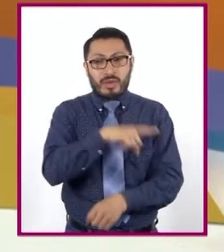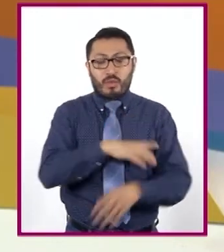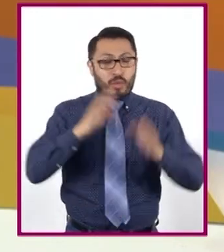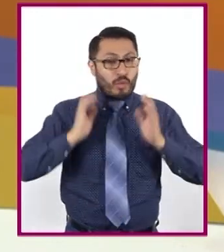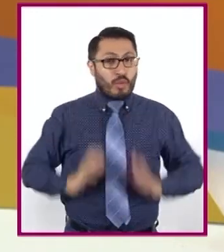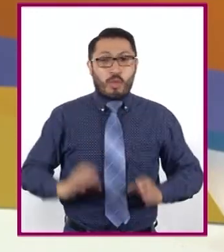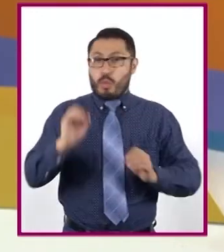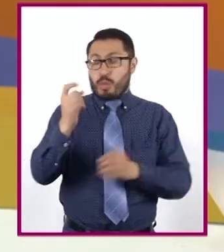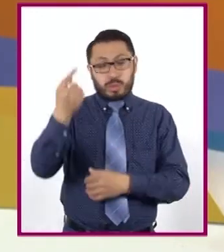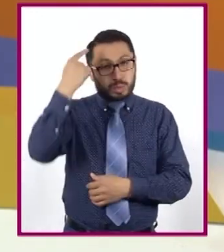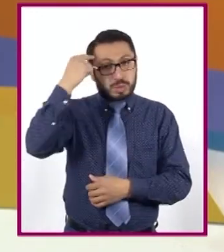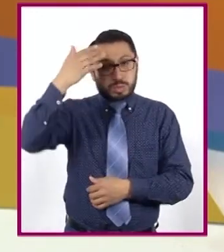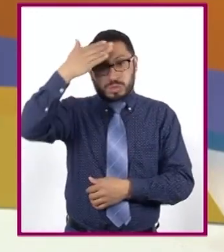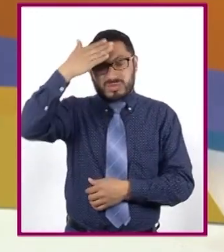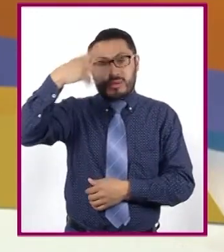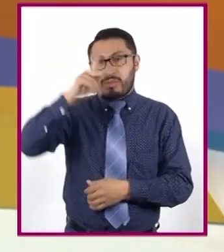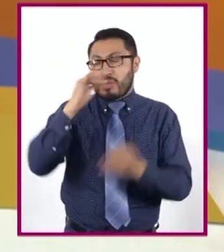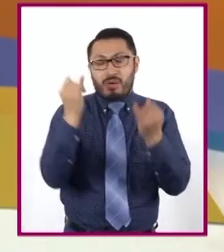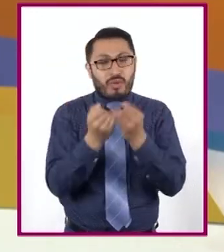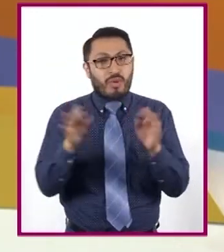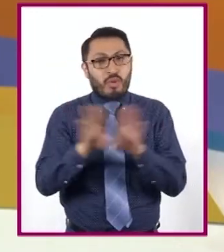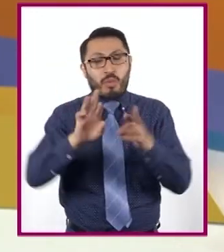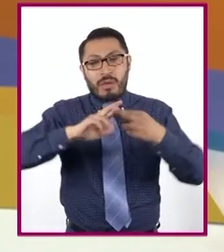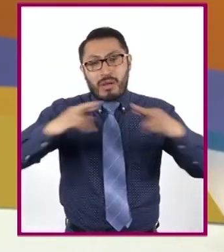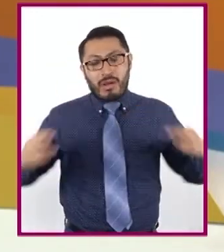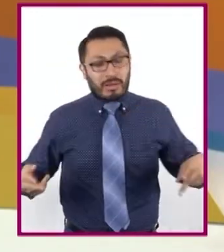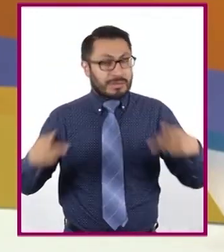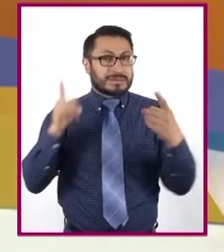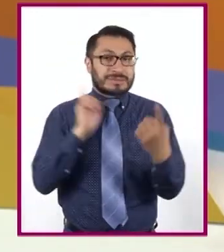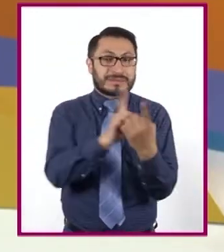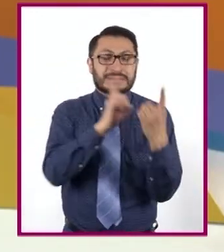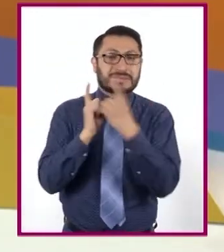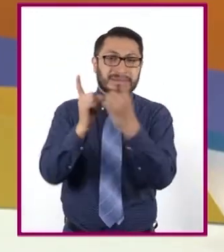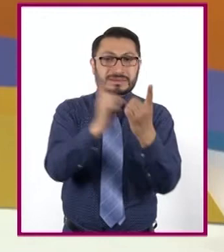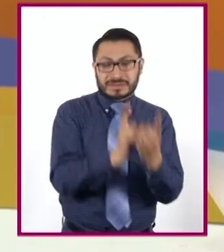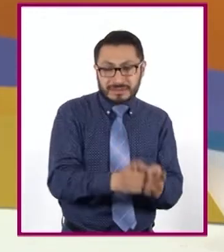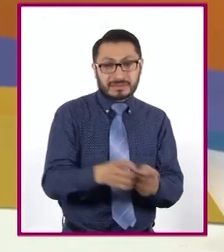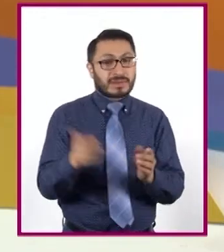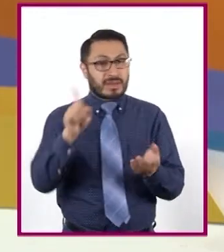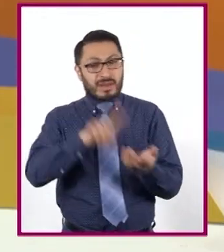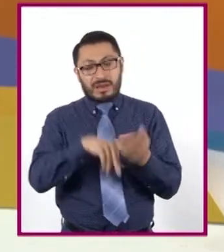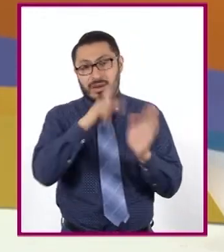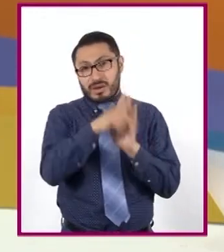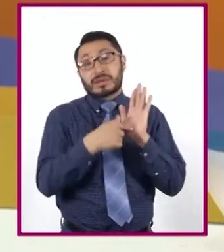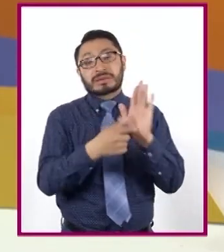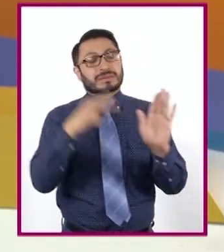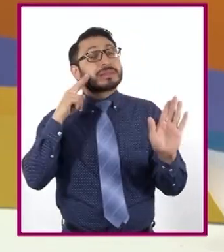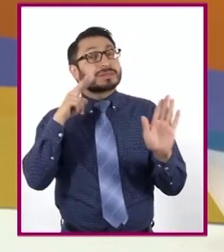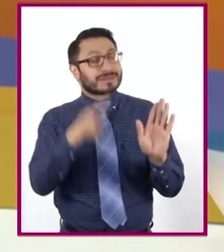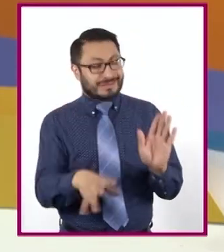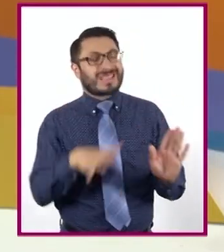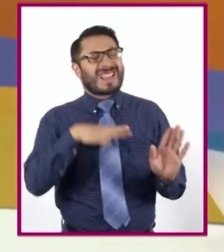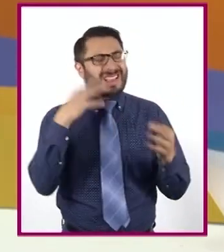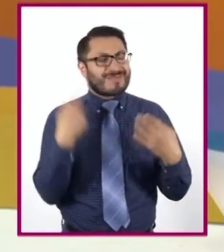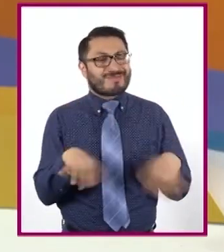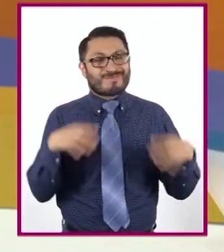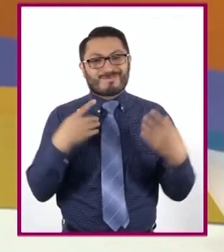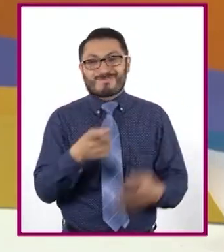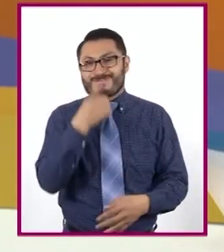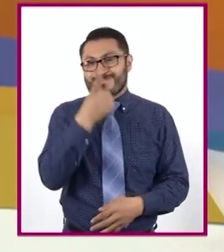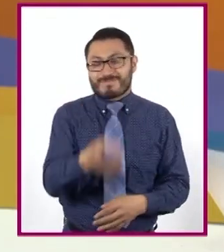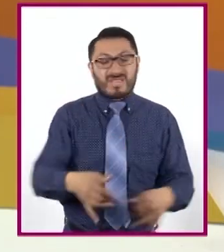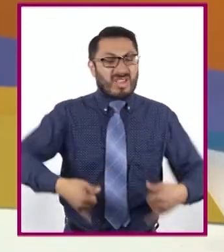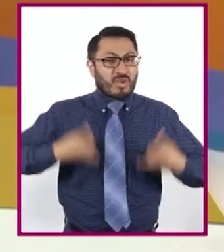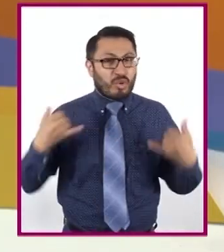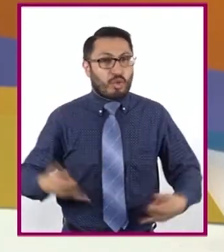mental, pero también en cuanto a las relaciones de las personas. En el video se subraya la manera en que las y los jóvenes se